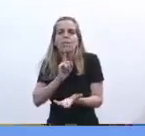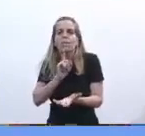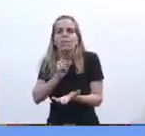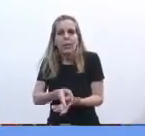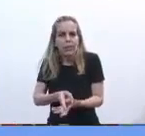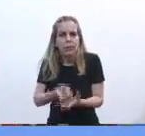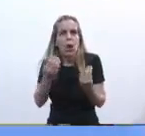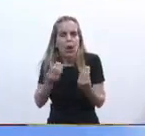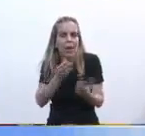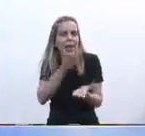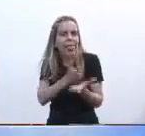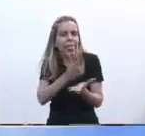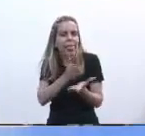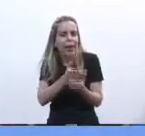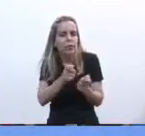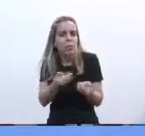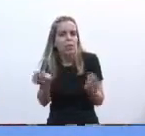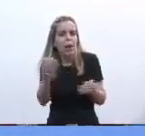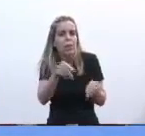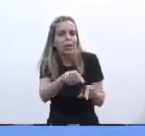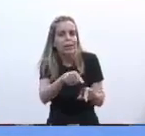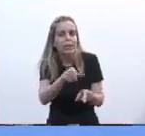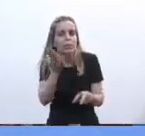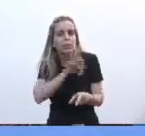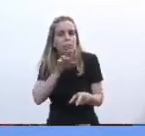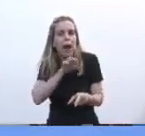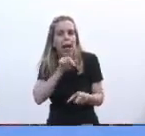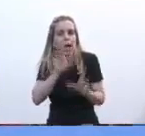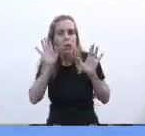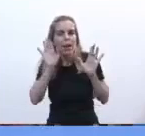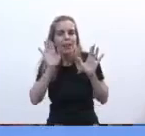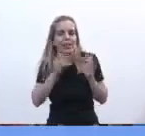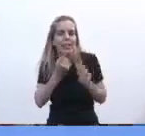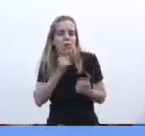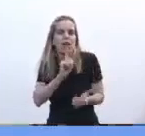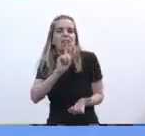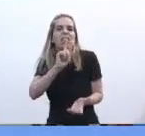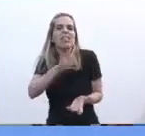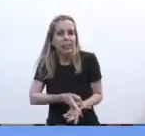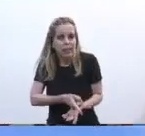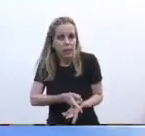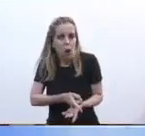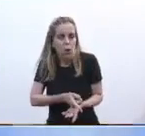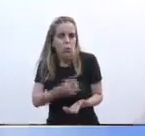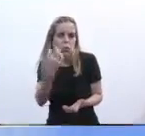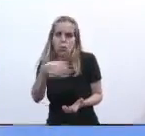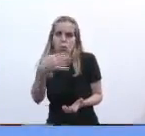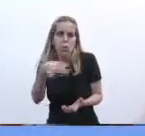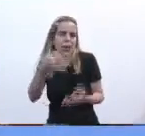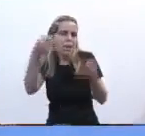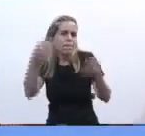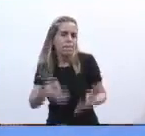más de hecho para las mujeres en una decisión que va a ser histórica